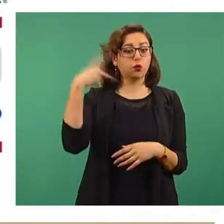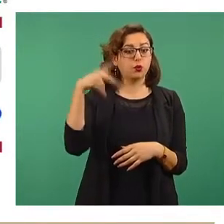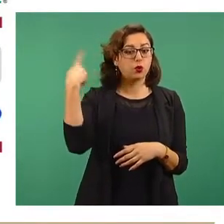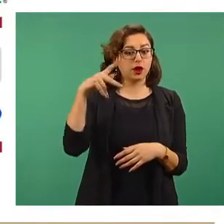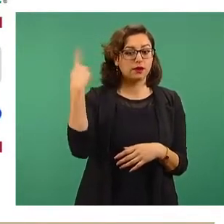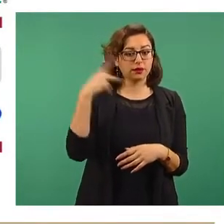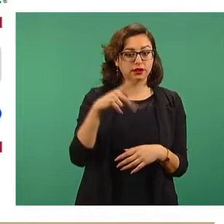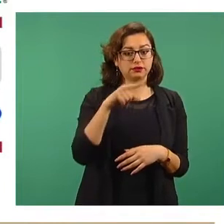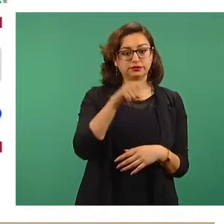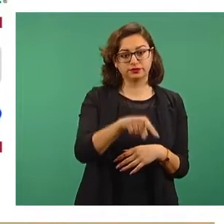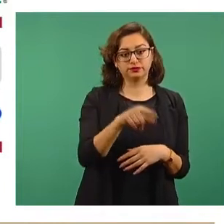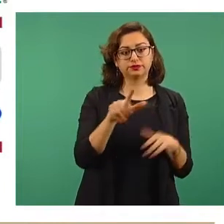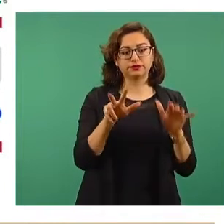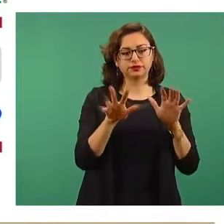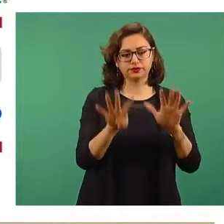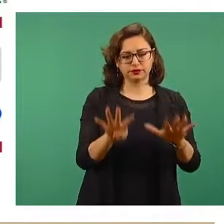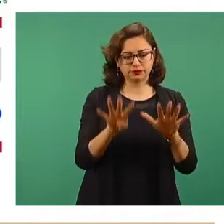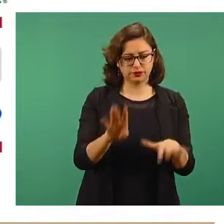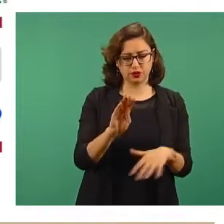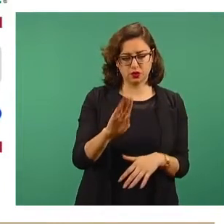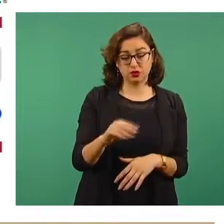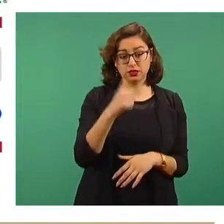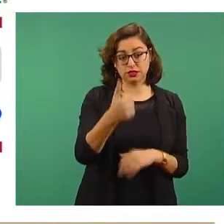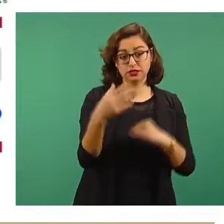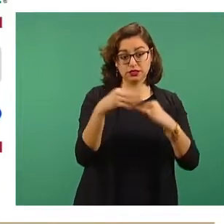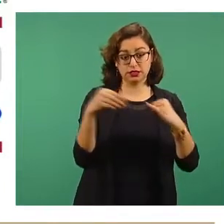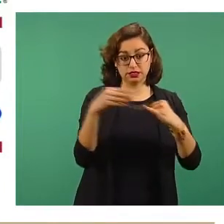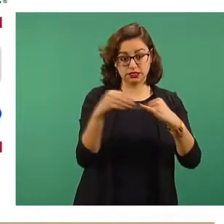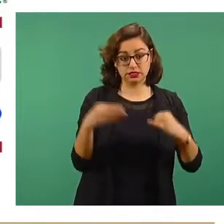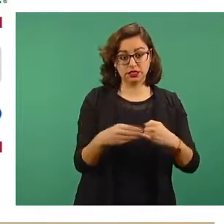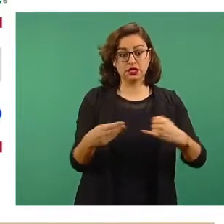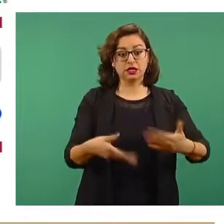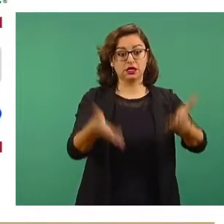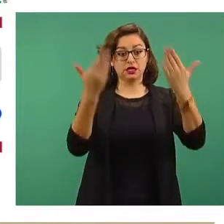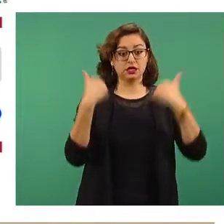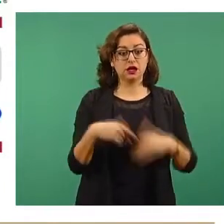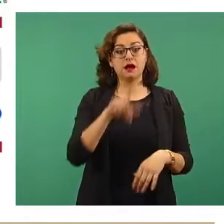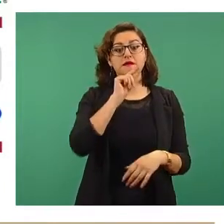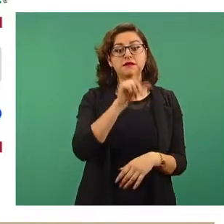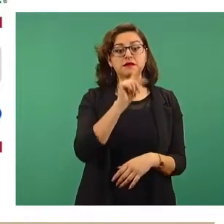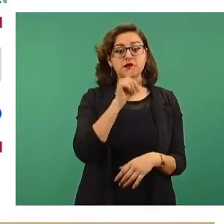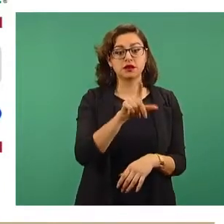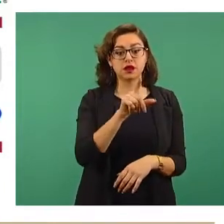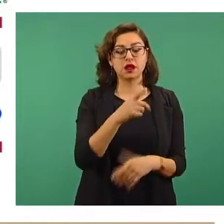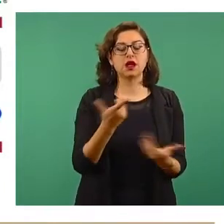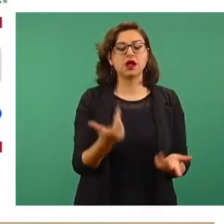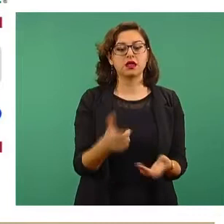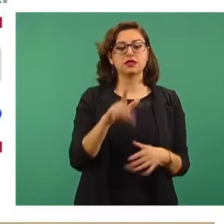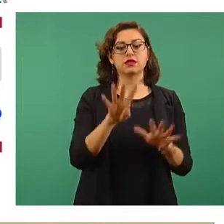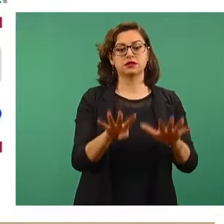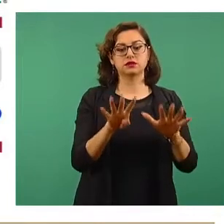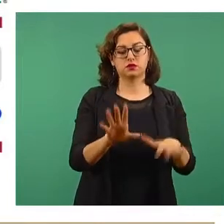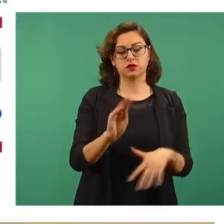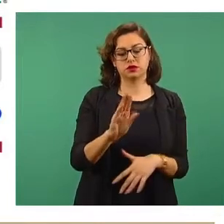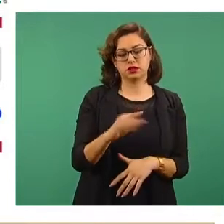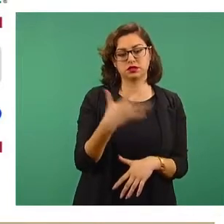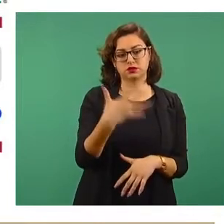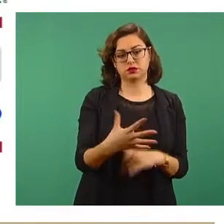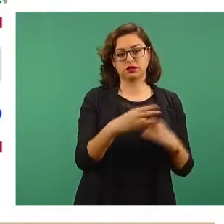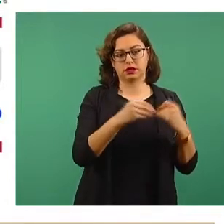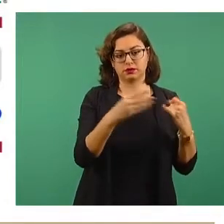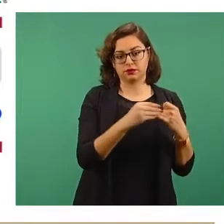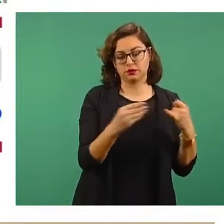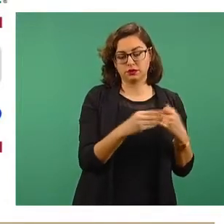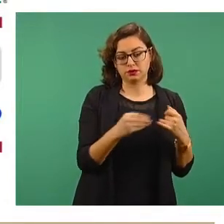móvil, en 19 pesos con 86 centavos y en Puerto Vallarta, Jalisco, por arco, en 19 pesos con